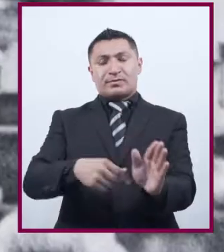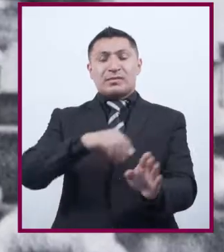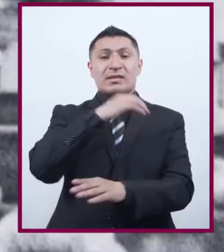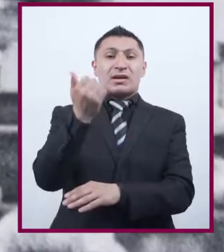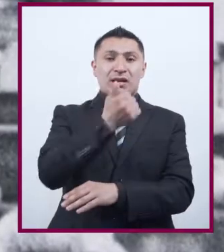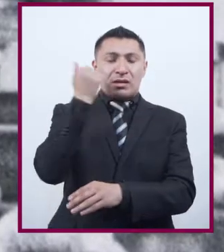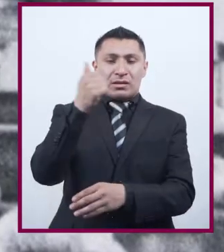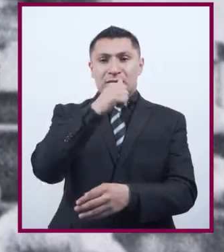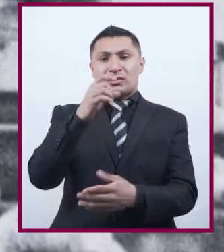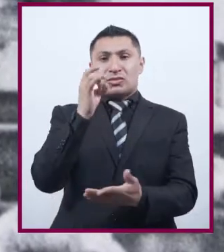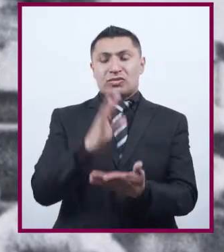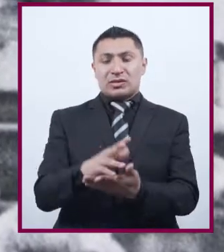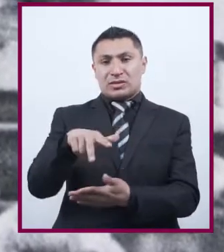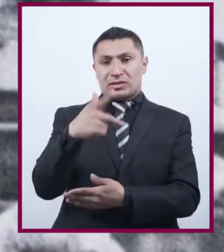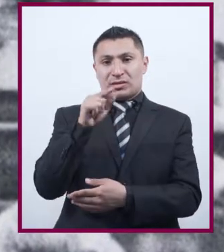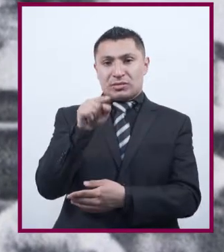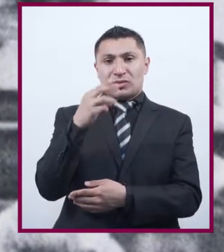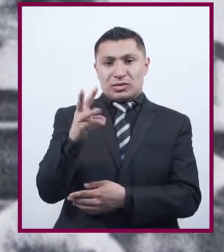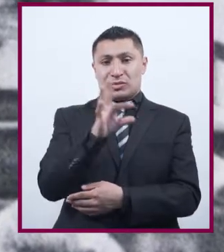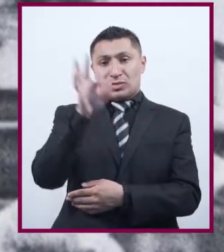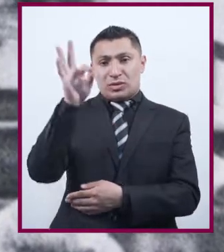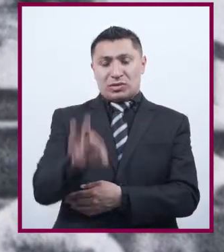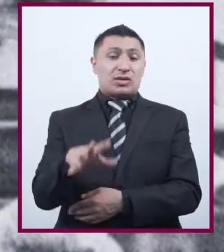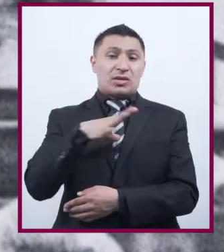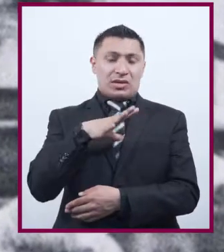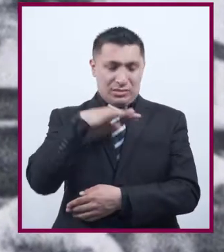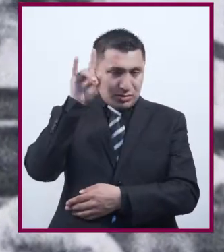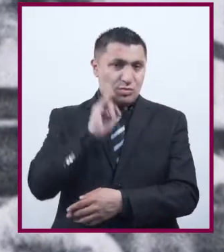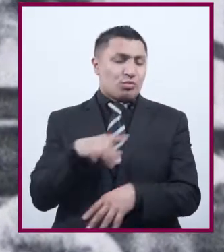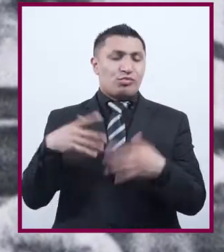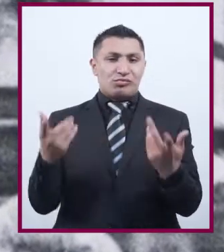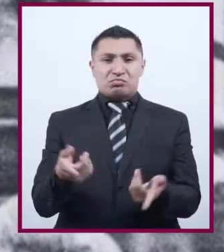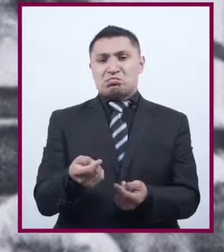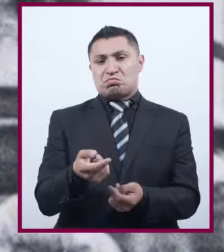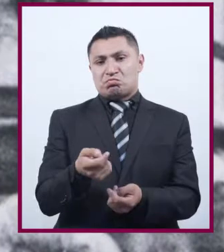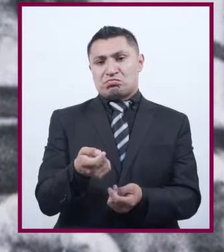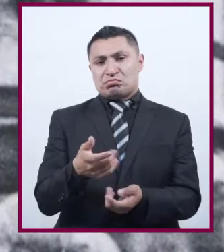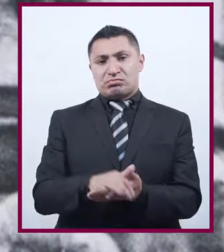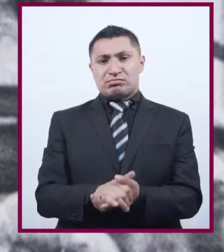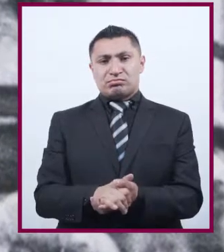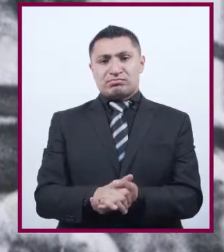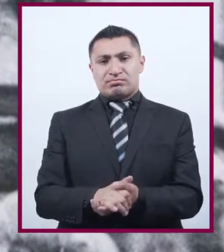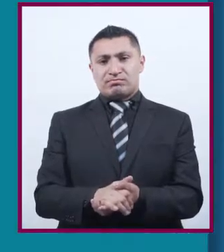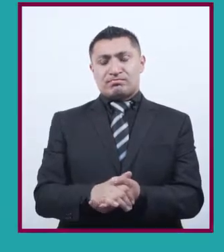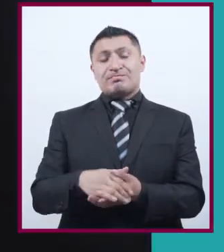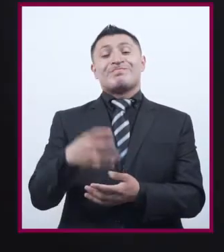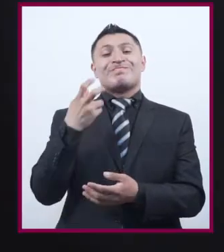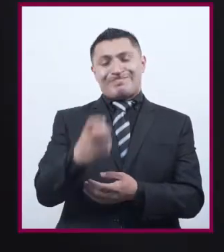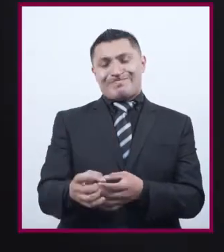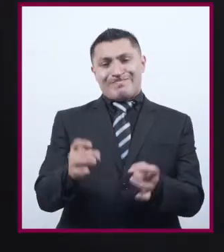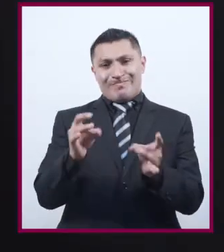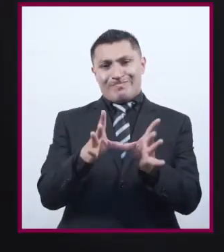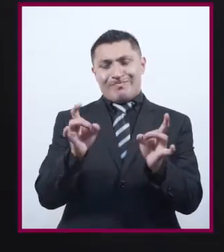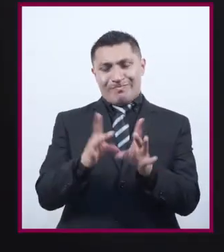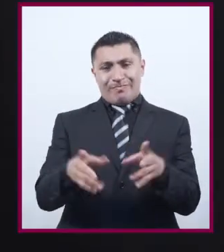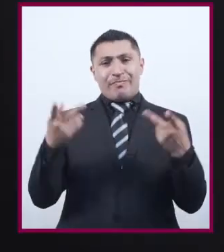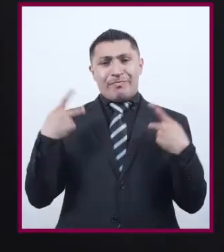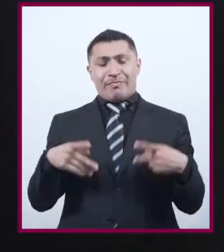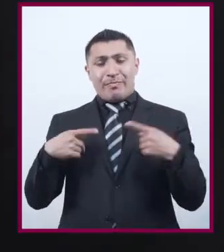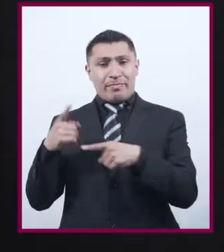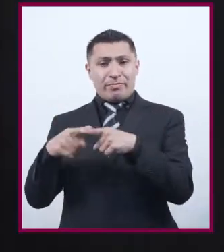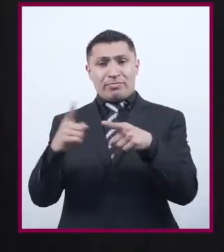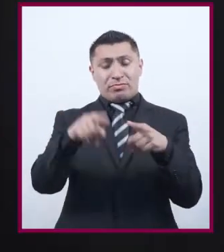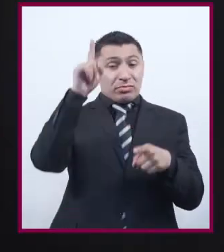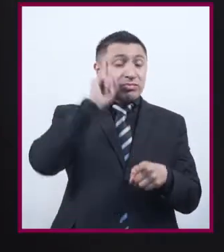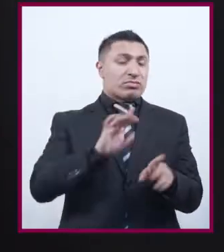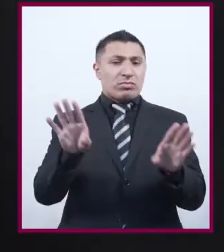estudiantes, solamente el 13.3% estaba constituido por mujeres. Ante estas realidades,